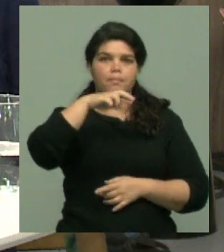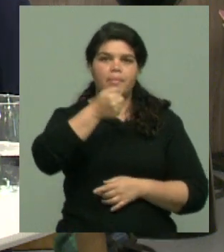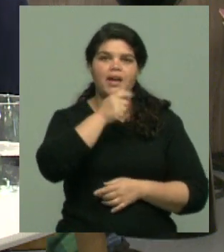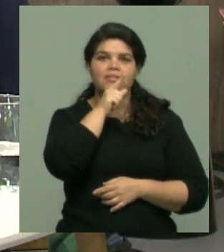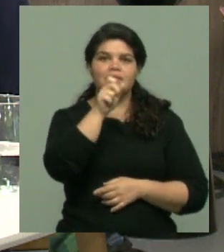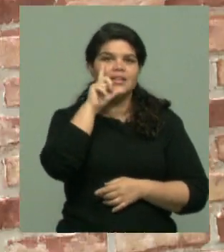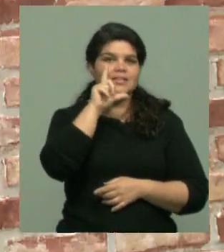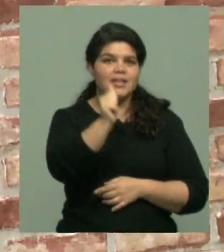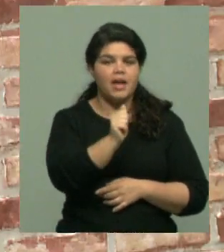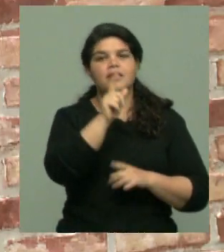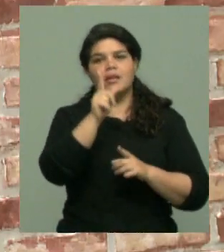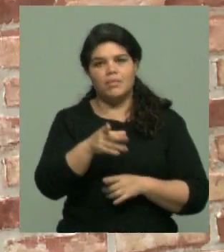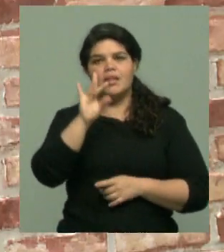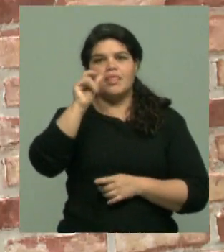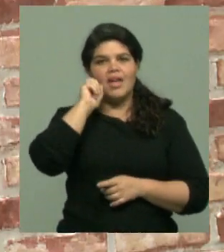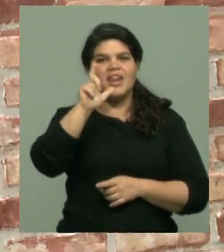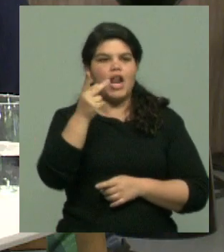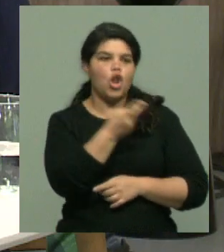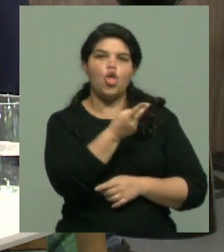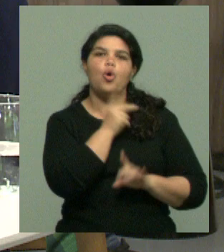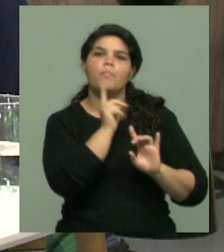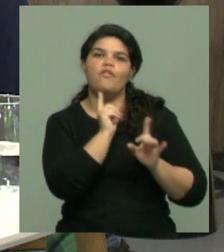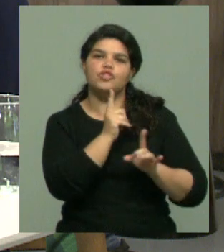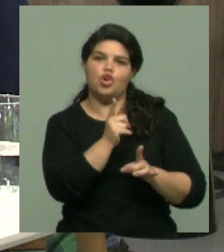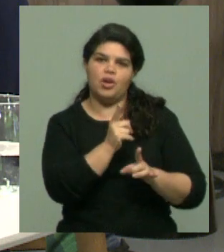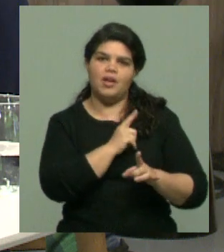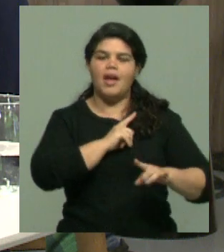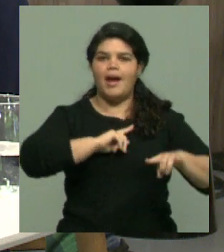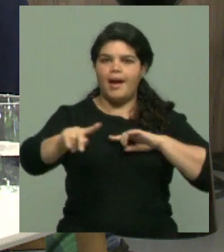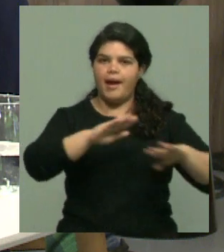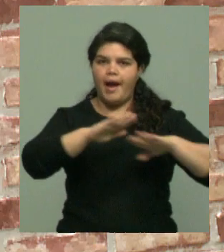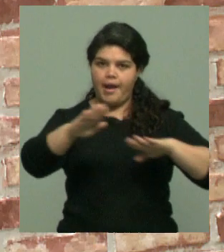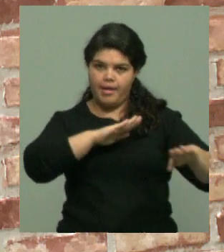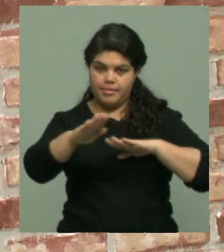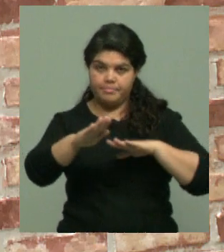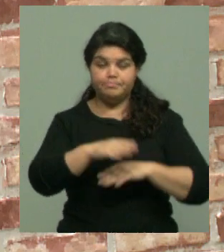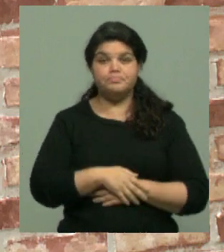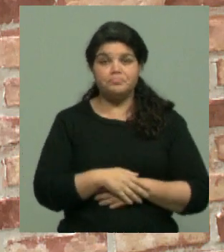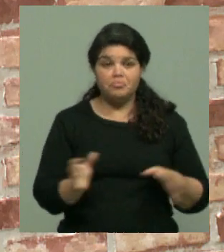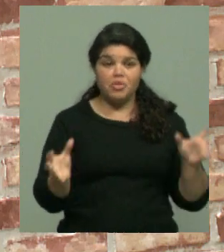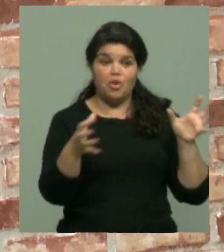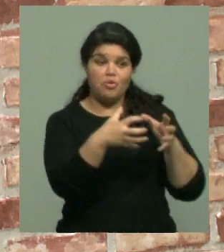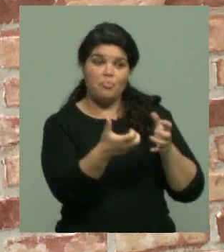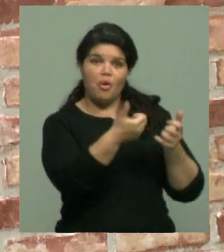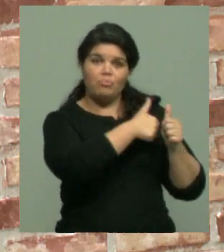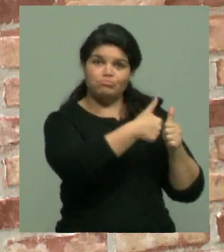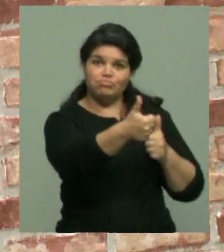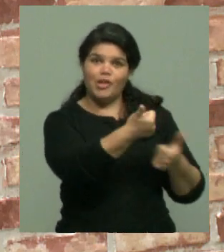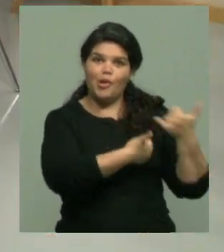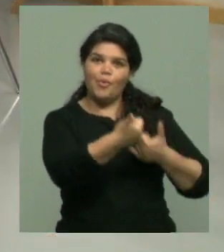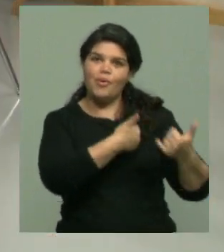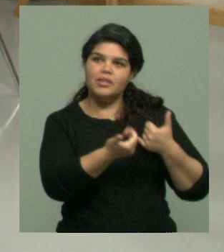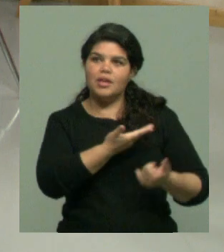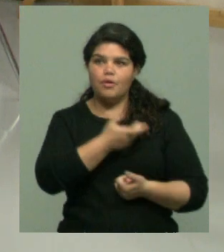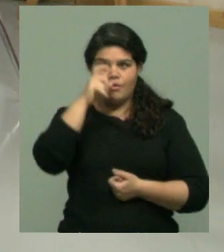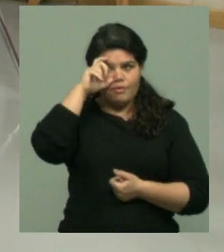Olivetti, profesor de karate de la Universidad Nacional de Cuyo. Aquí los tenemos en grupo para que nos cuenten un poco la historia de Fernando, que